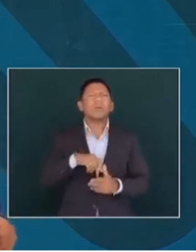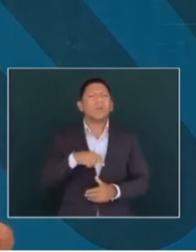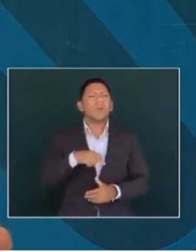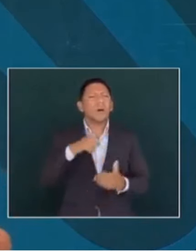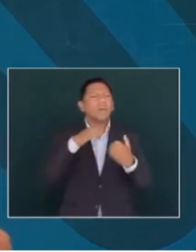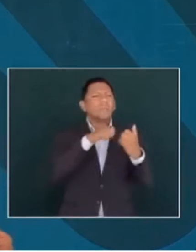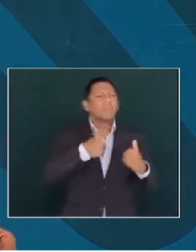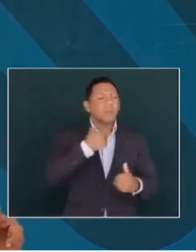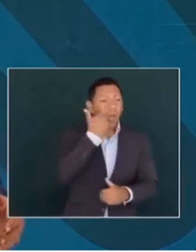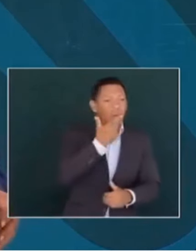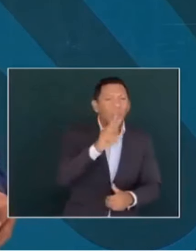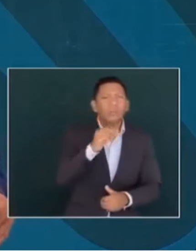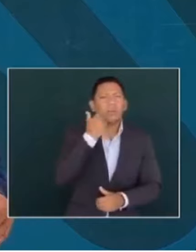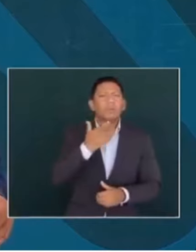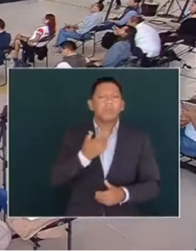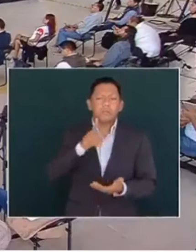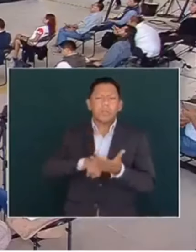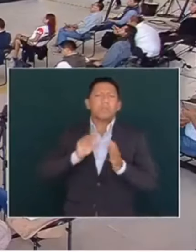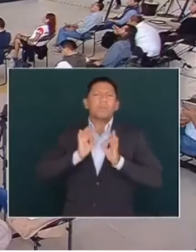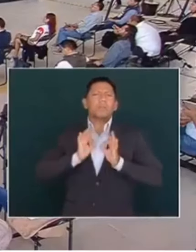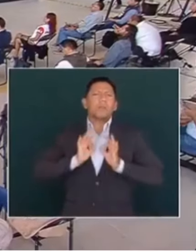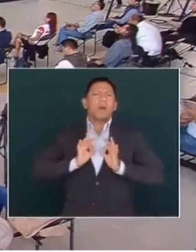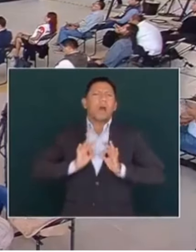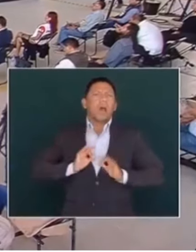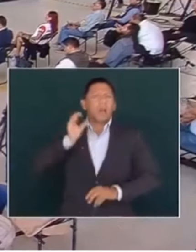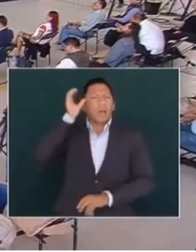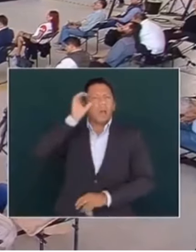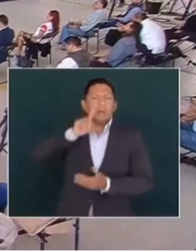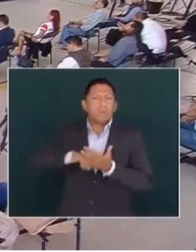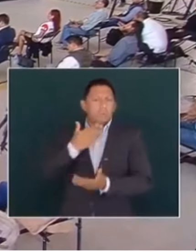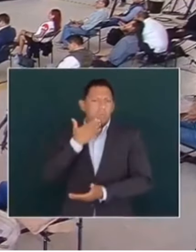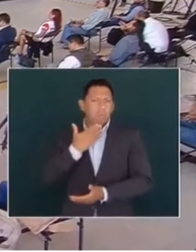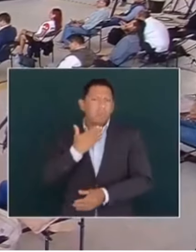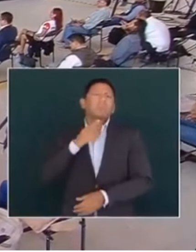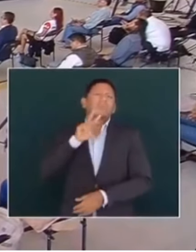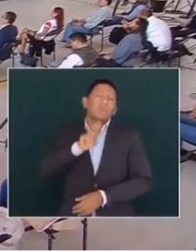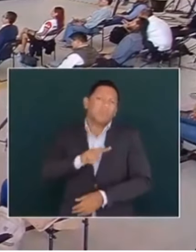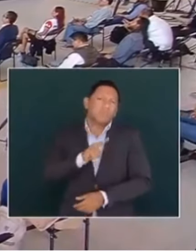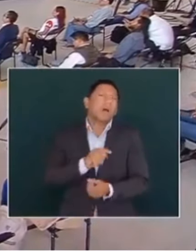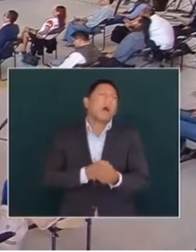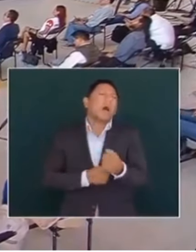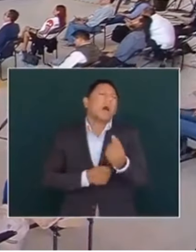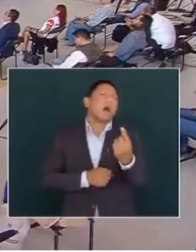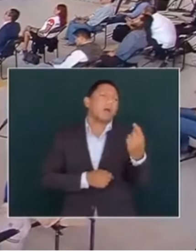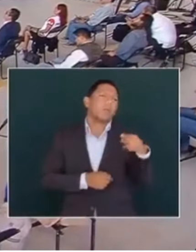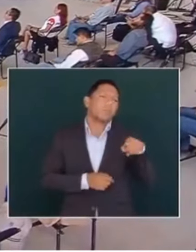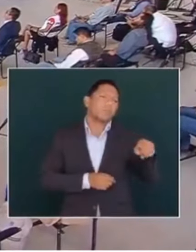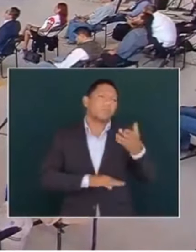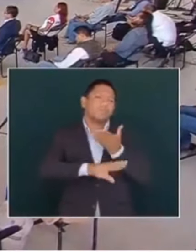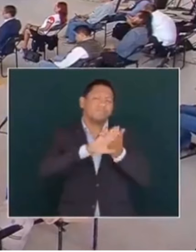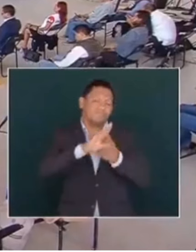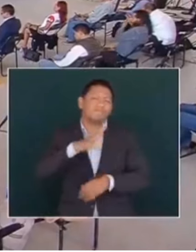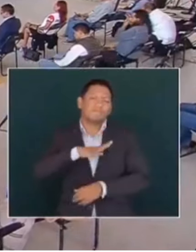tenerlos. Tengo mi conciencia tranquila. Tengo adversarios. Hay gente